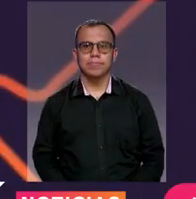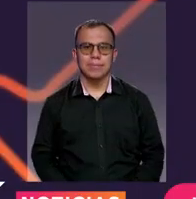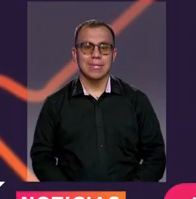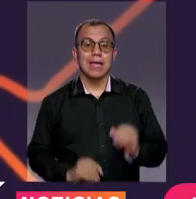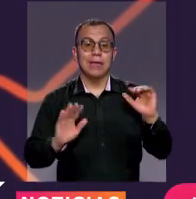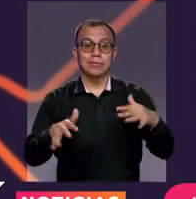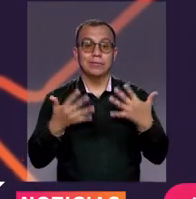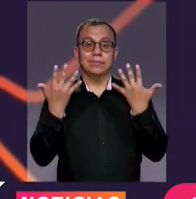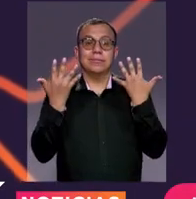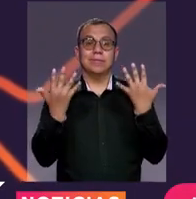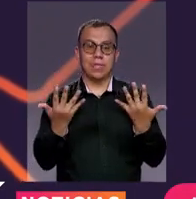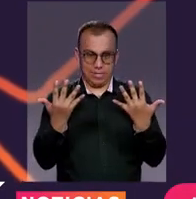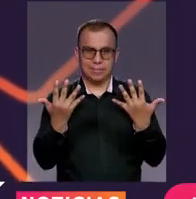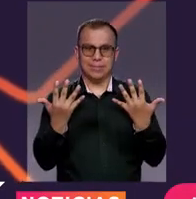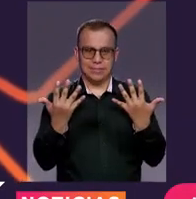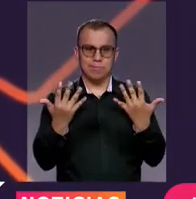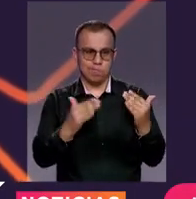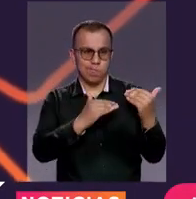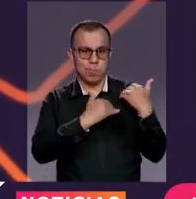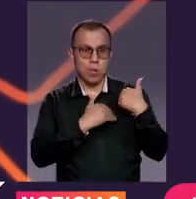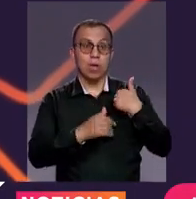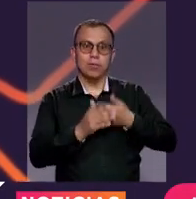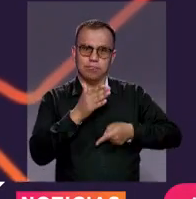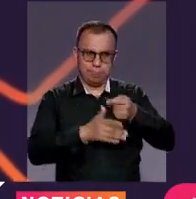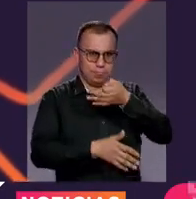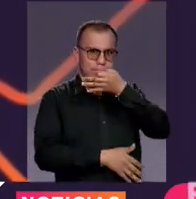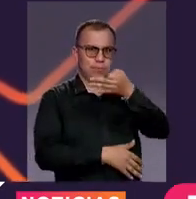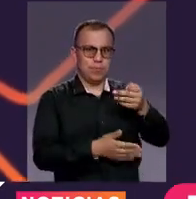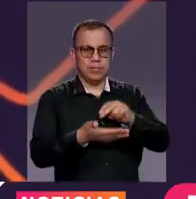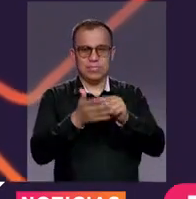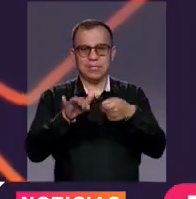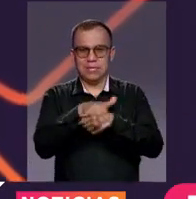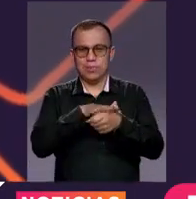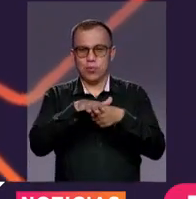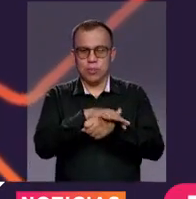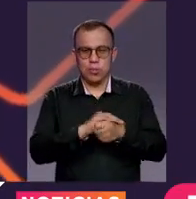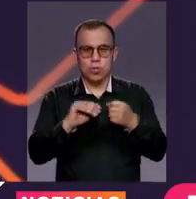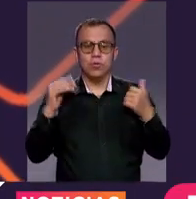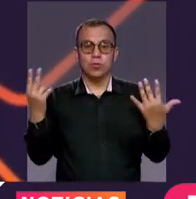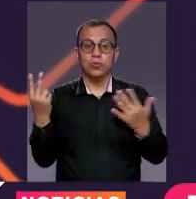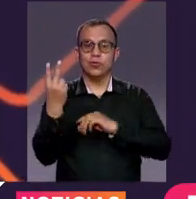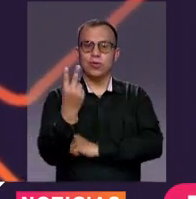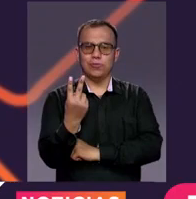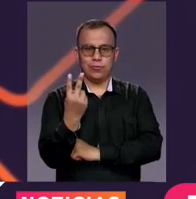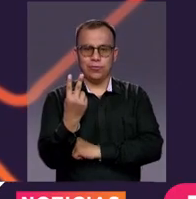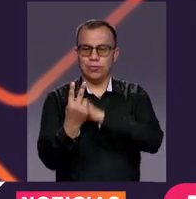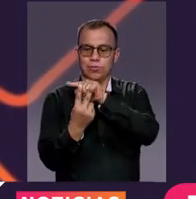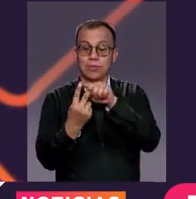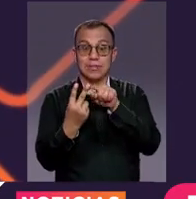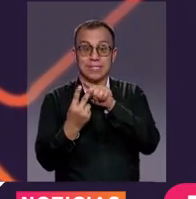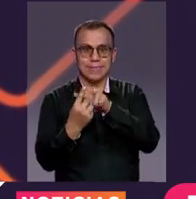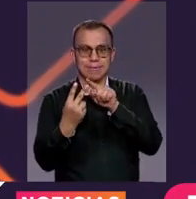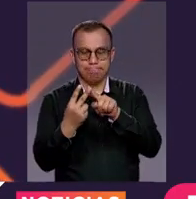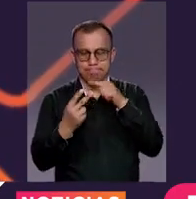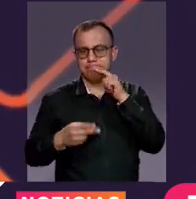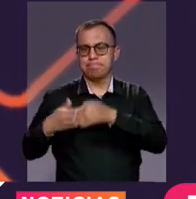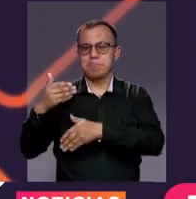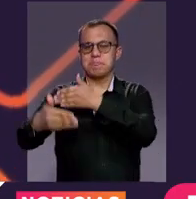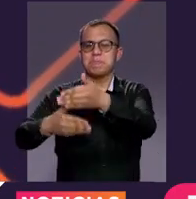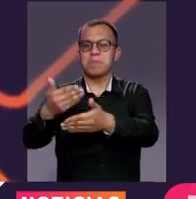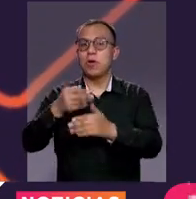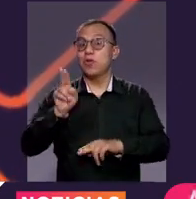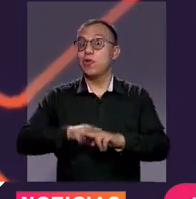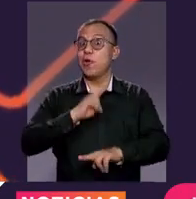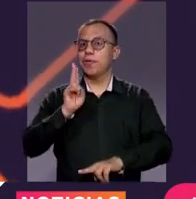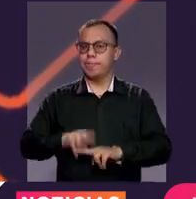10 administradores de propiedad horizontal que denuncian casos como estos, solamente 2 de estas denuncias siguen su curso